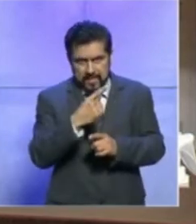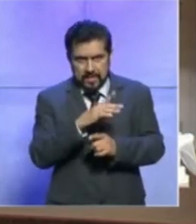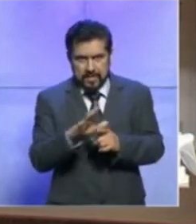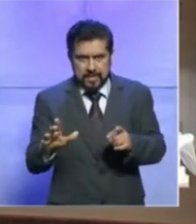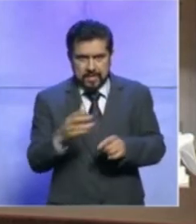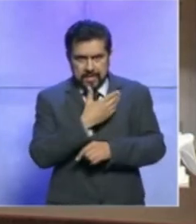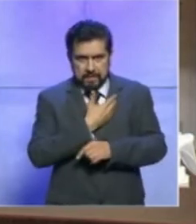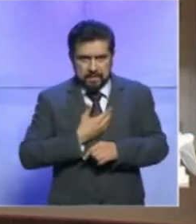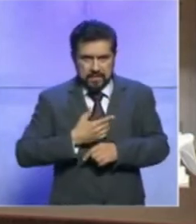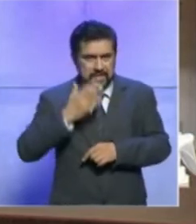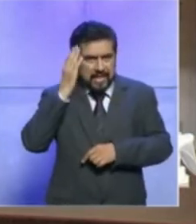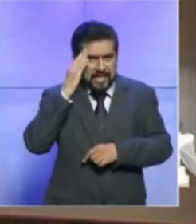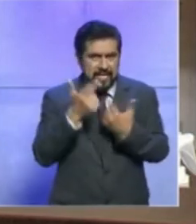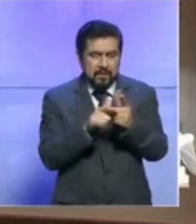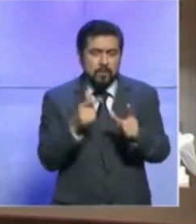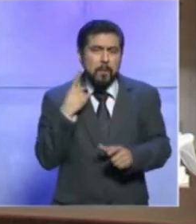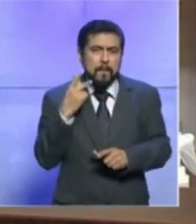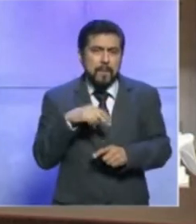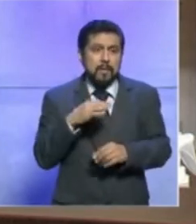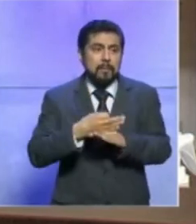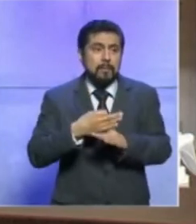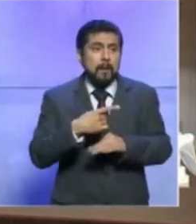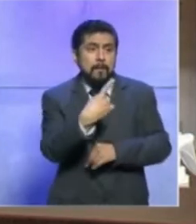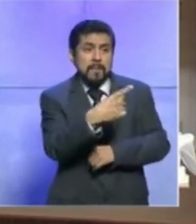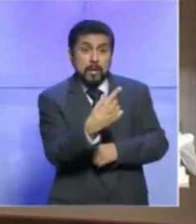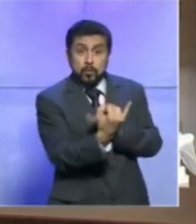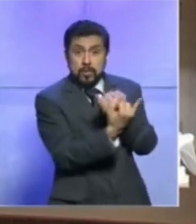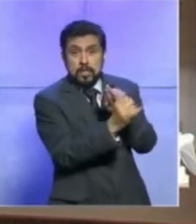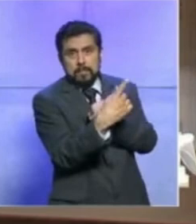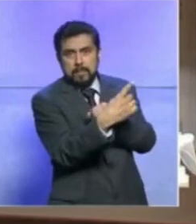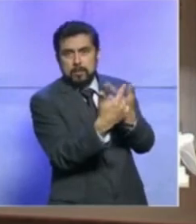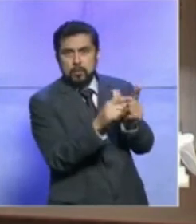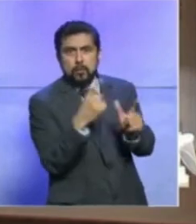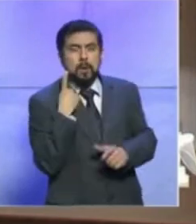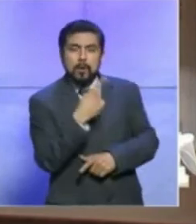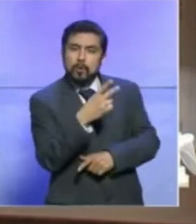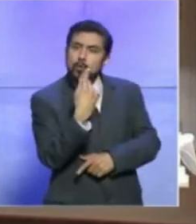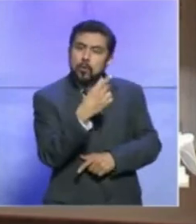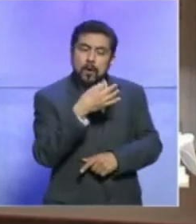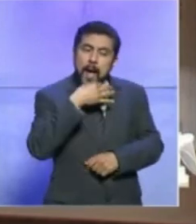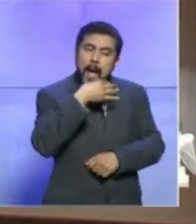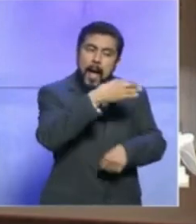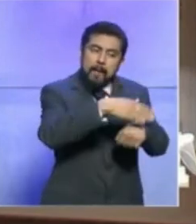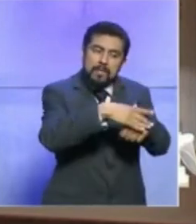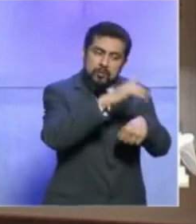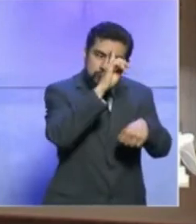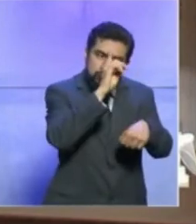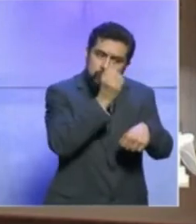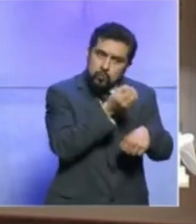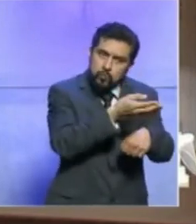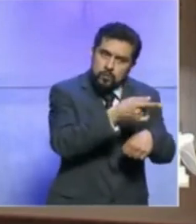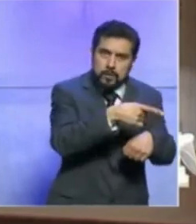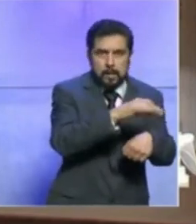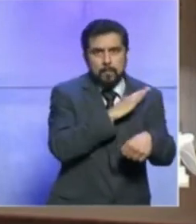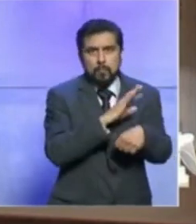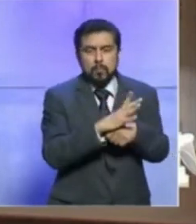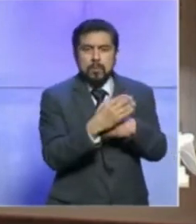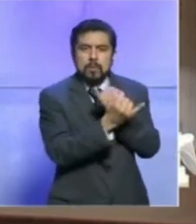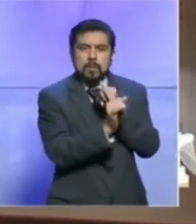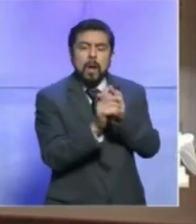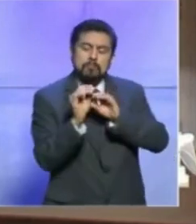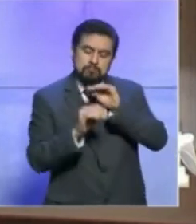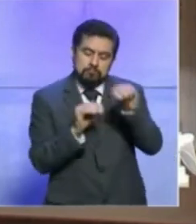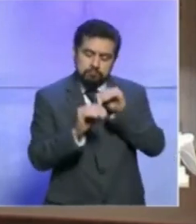presidencia, pero que sea además hecho por el propio partido. Creo que eso es importante. El principio de autoorganización que se encuentra en